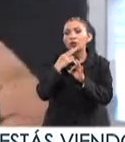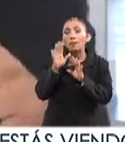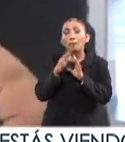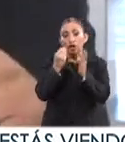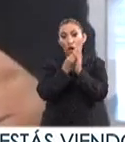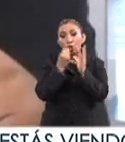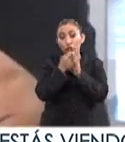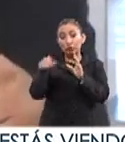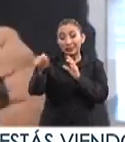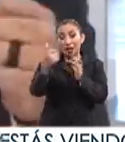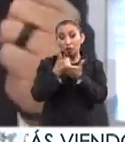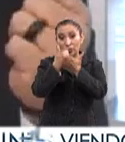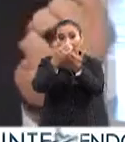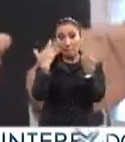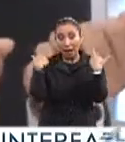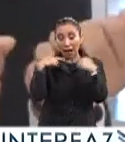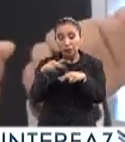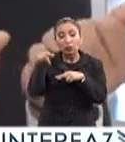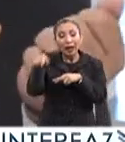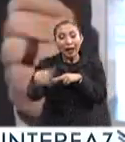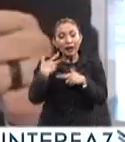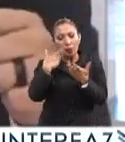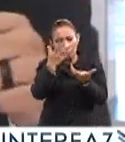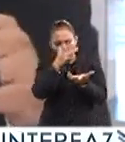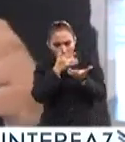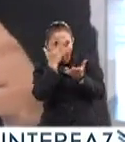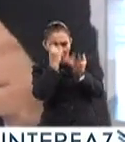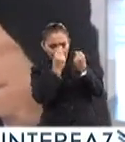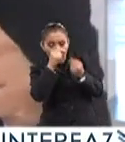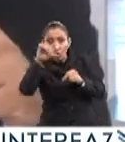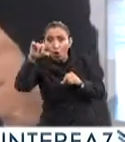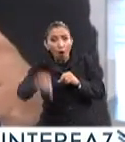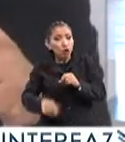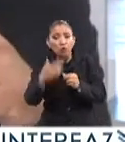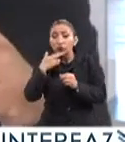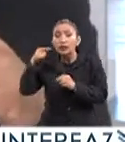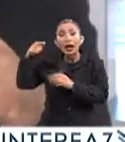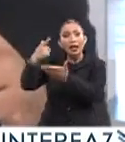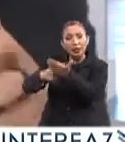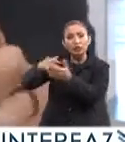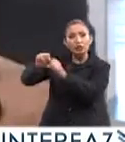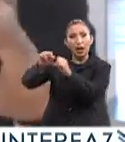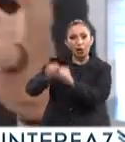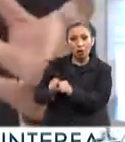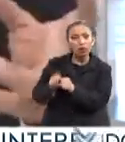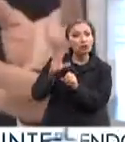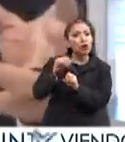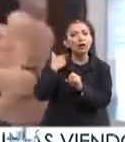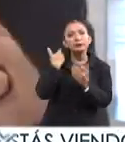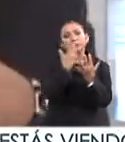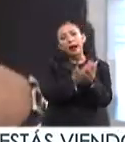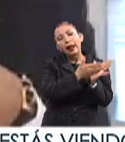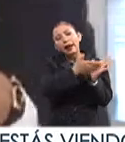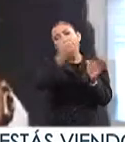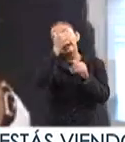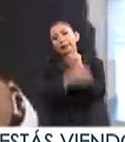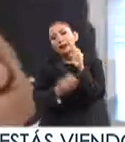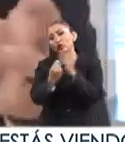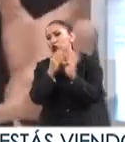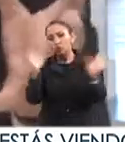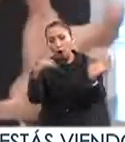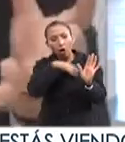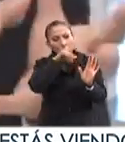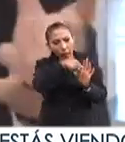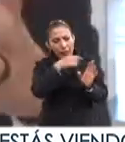va a permitir al docente llevar lo aprendido de manera inmediata a su salón de clase. No tiene que esperar más